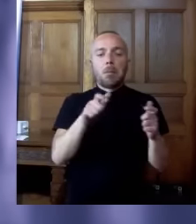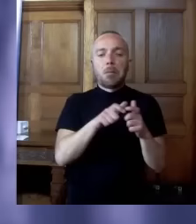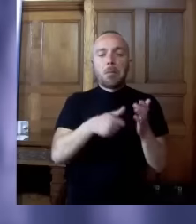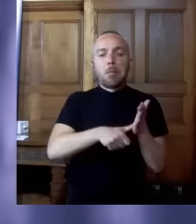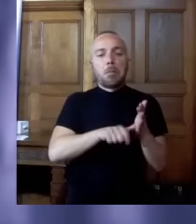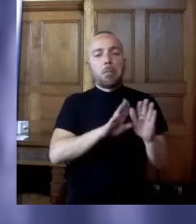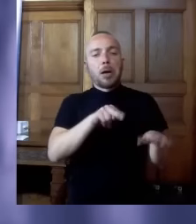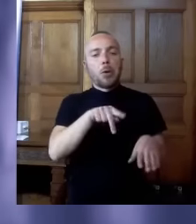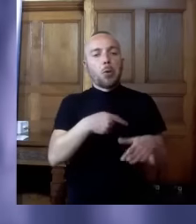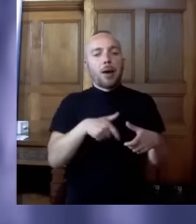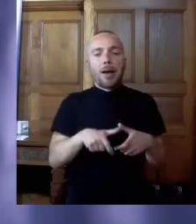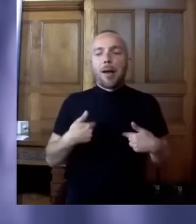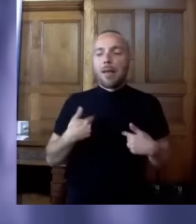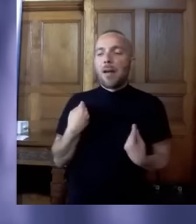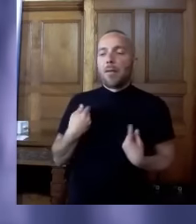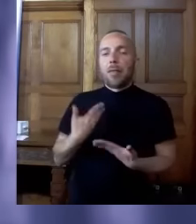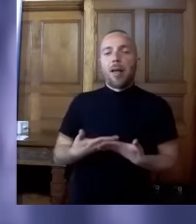tenías la vida garantizada